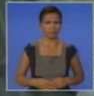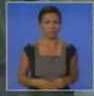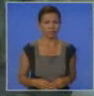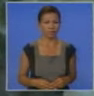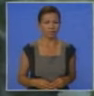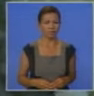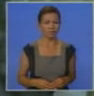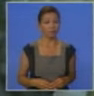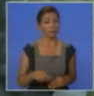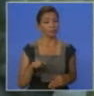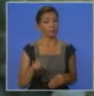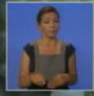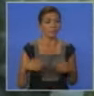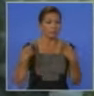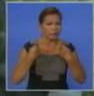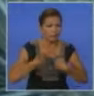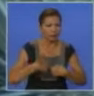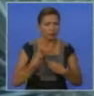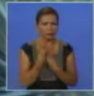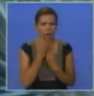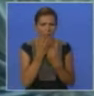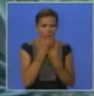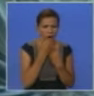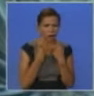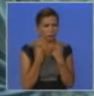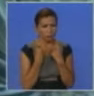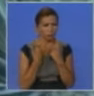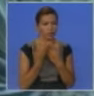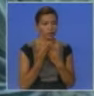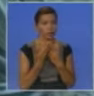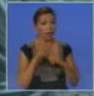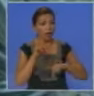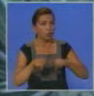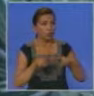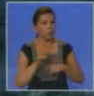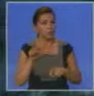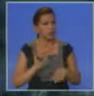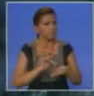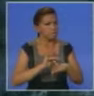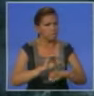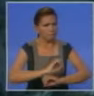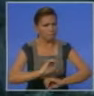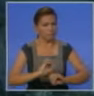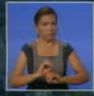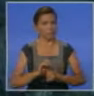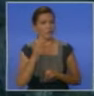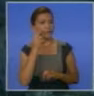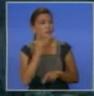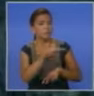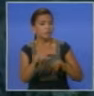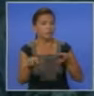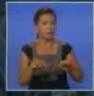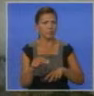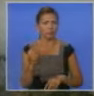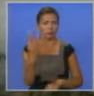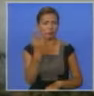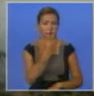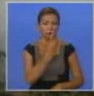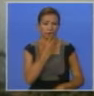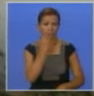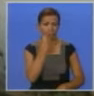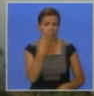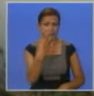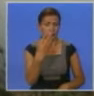Aquí sentiremos el frío del páramo y hallaremos parajes casi intocados por el hombre, transportándonos por lo más maravilloso de la